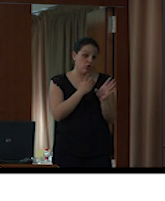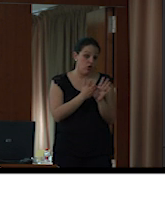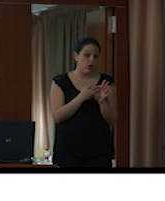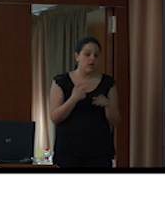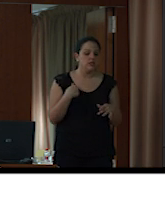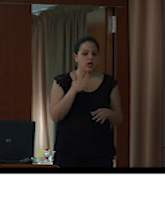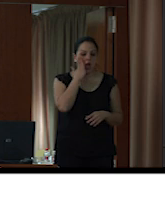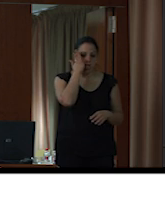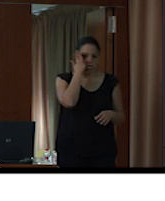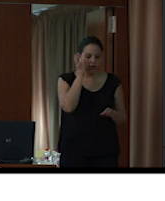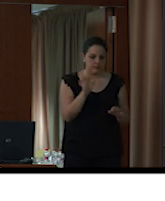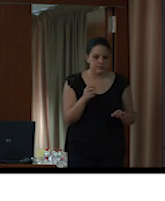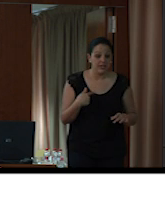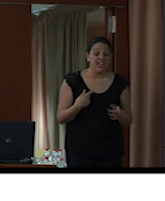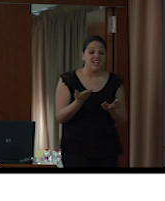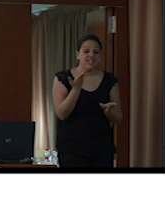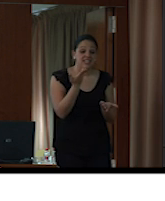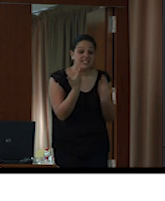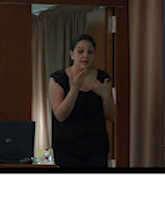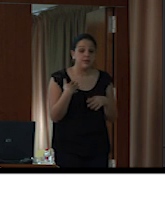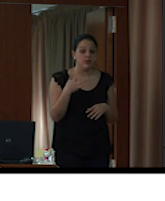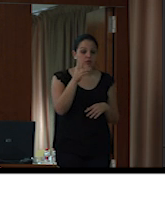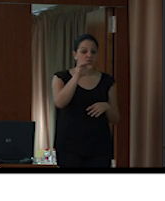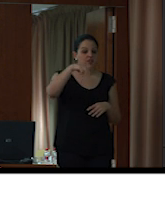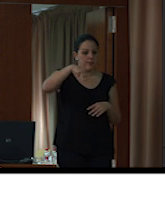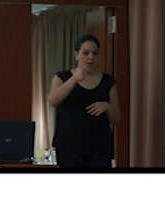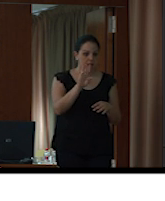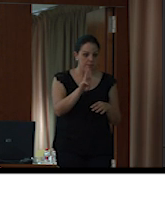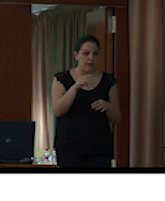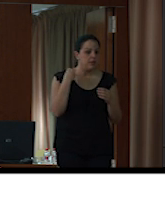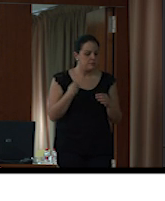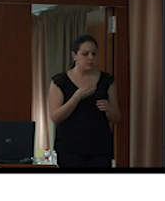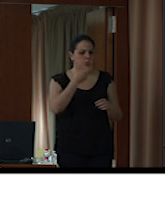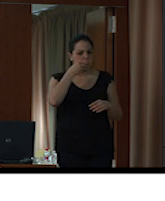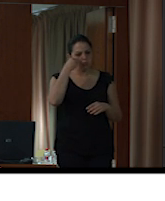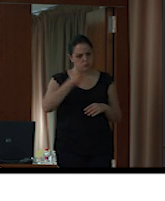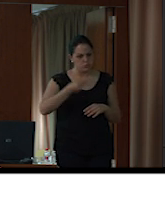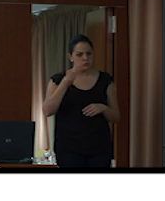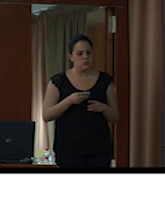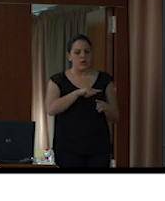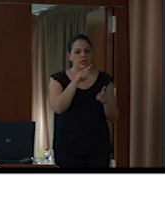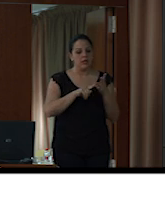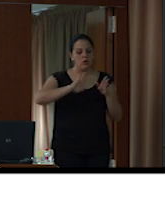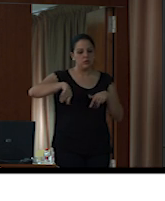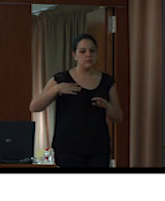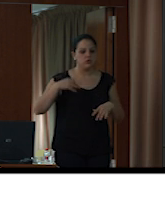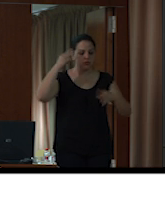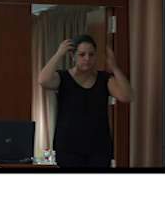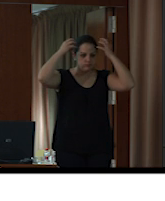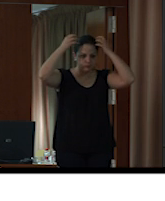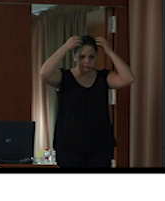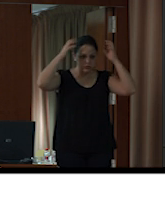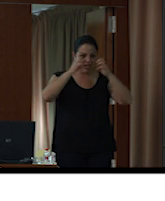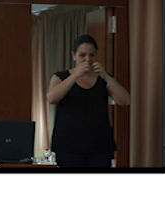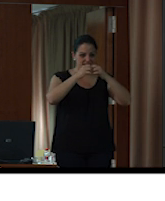El tratamiento con CPAP, incluso aunque no se tenga un SAOS, parece ser que ha sido eficaz. Y esto último, la estimulación magnética transcraneal, lo vais a oír porque